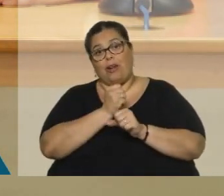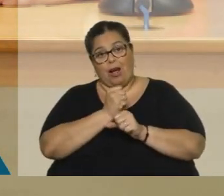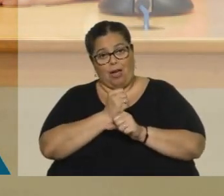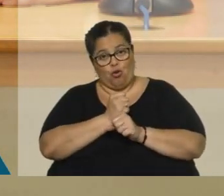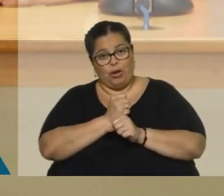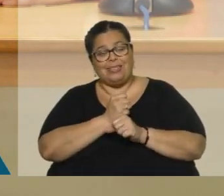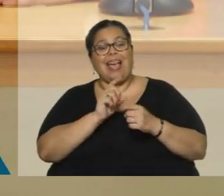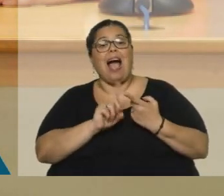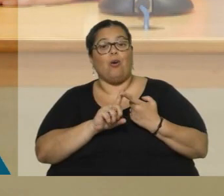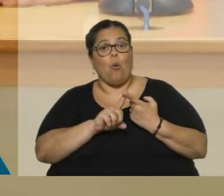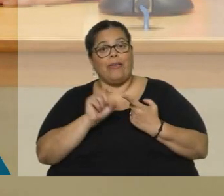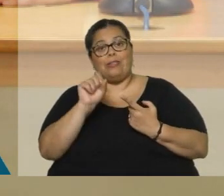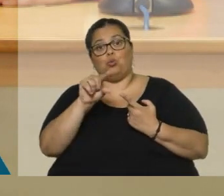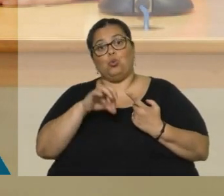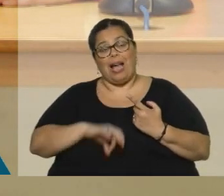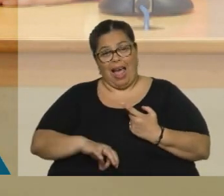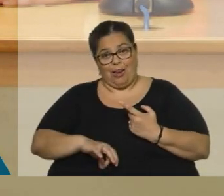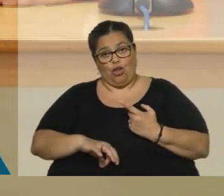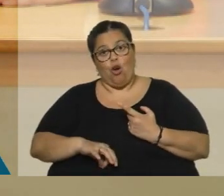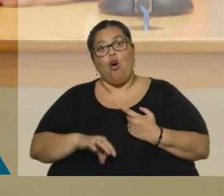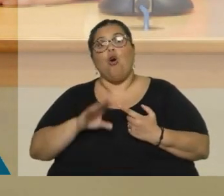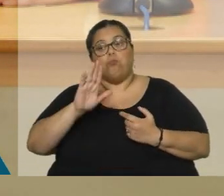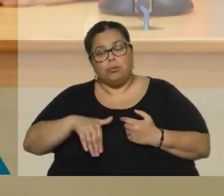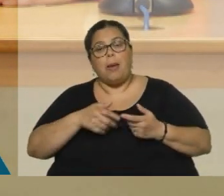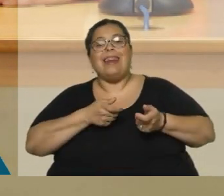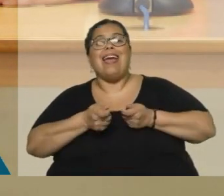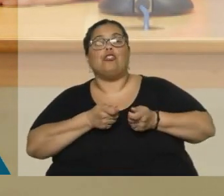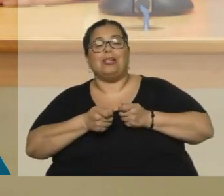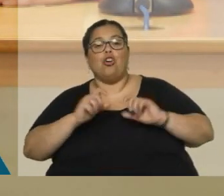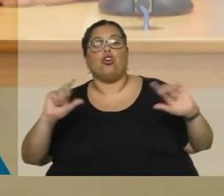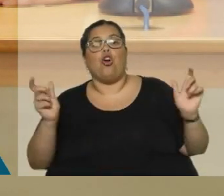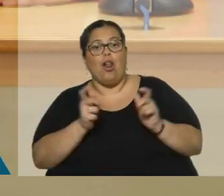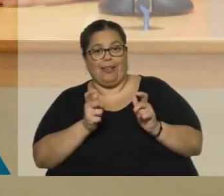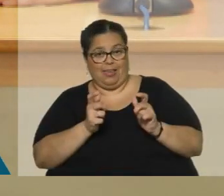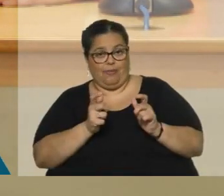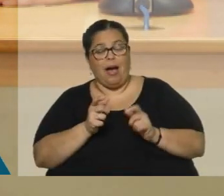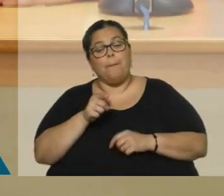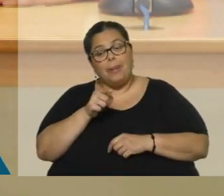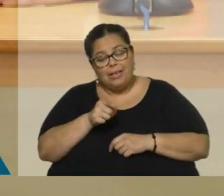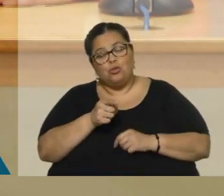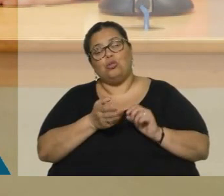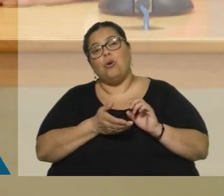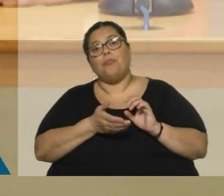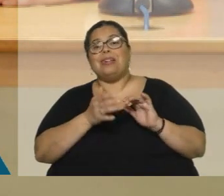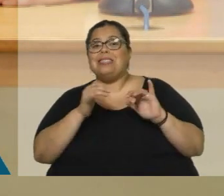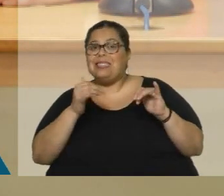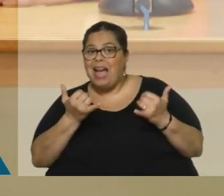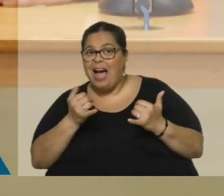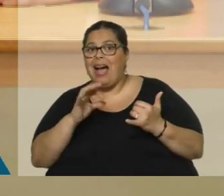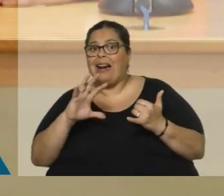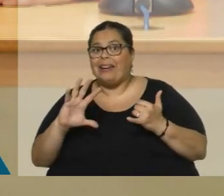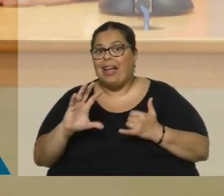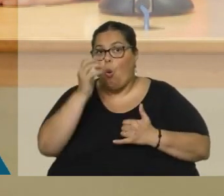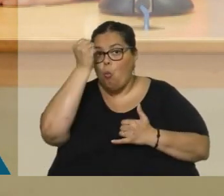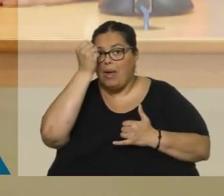su salario mediante negociación colectiva, van a haber o ya recuperado su